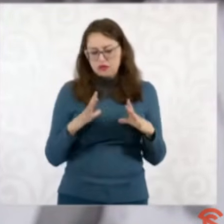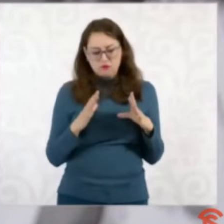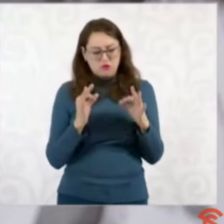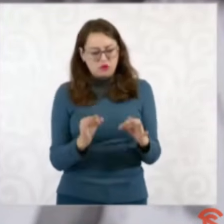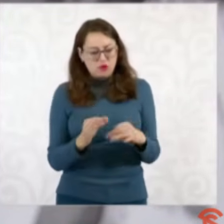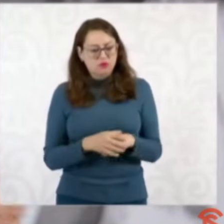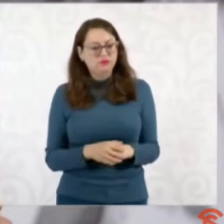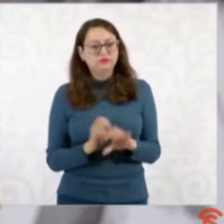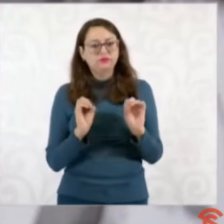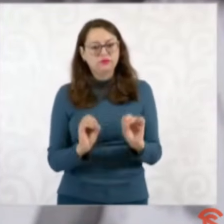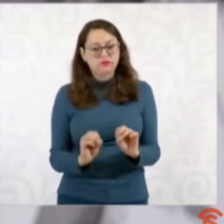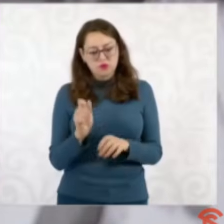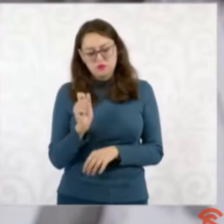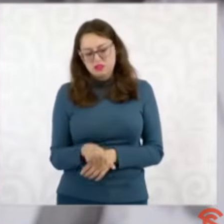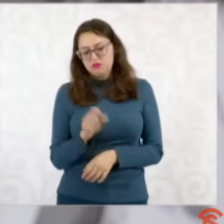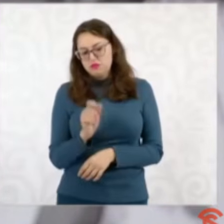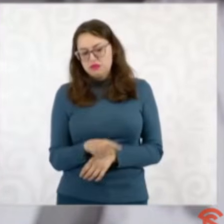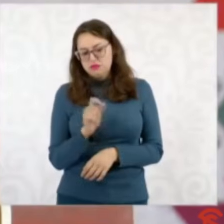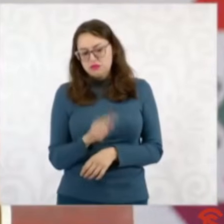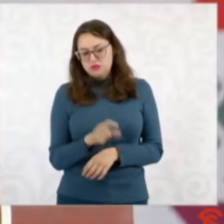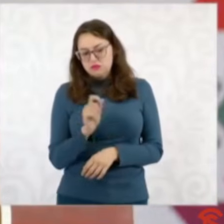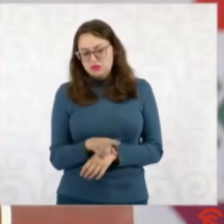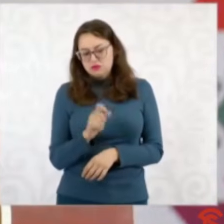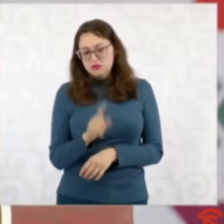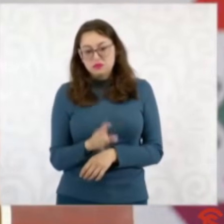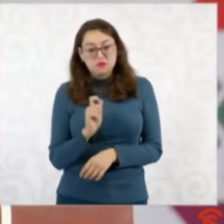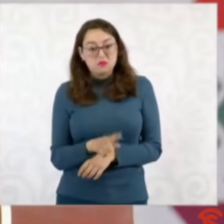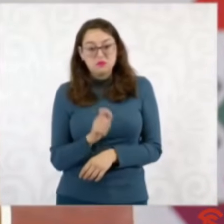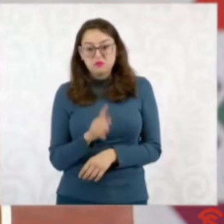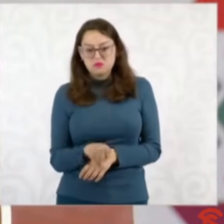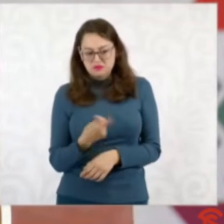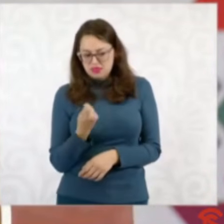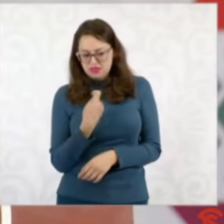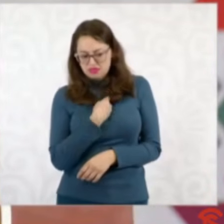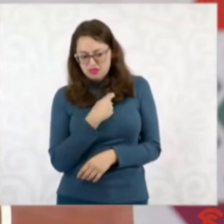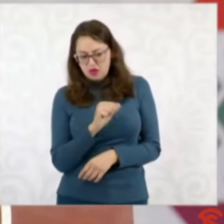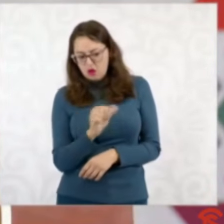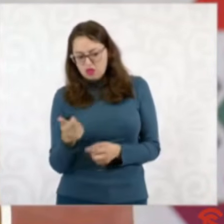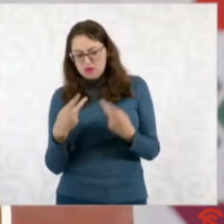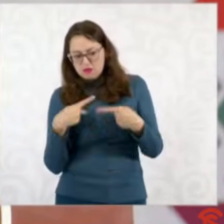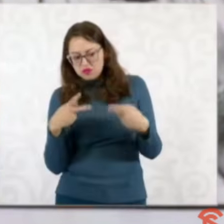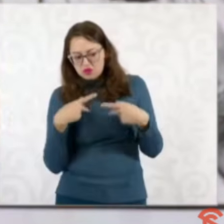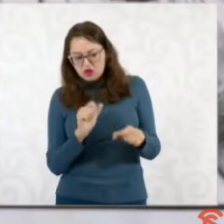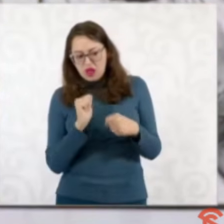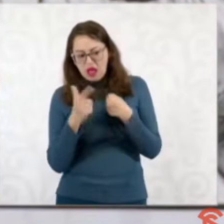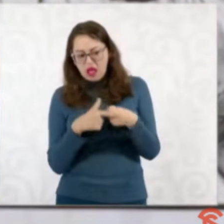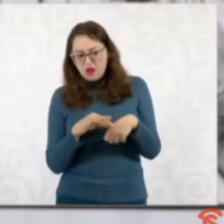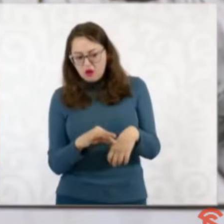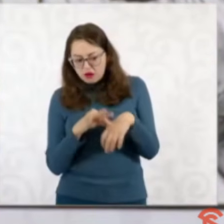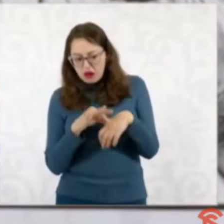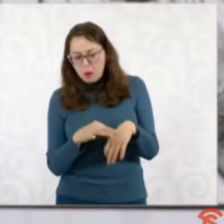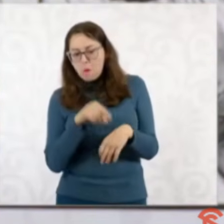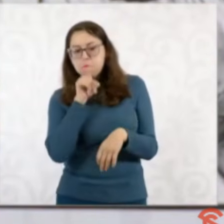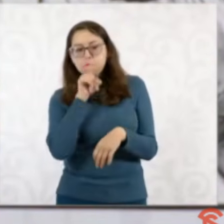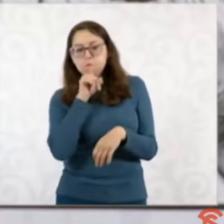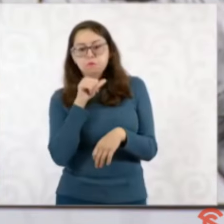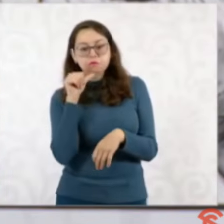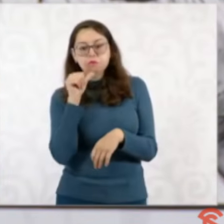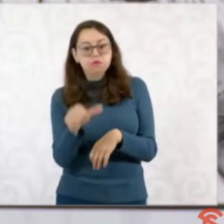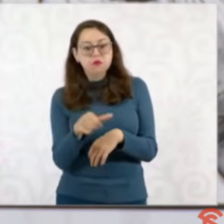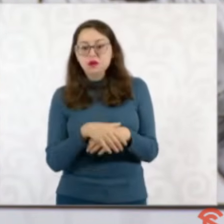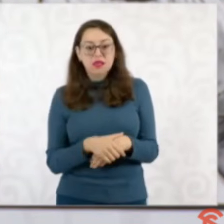nació hace mucho pero siempre dice exactamente lo mismo y no tiene identidad, no es una persona con identidad sino son